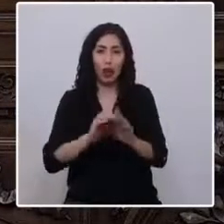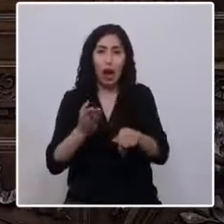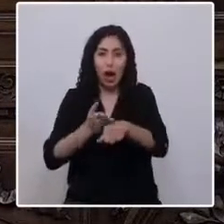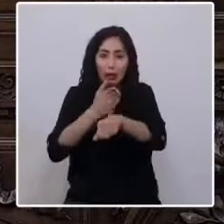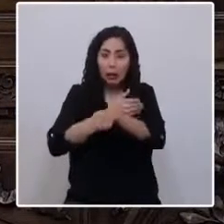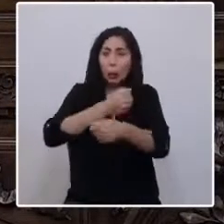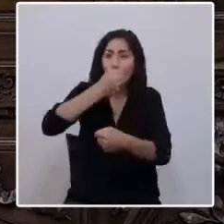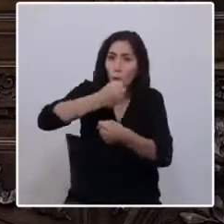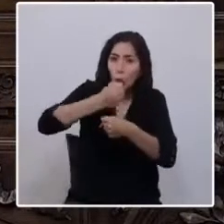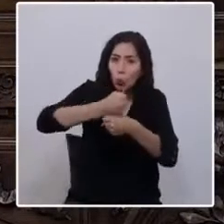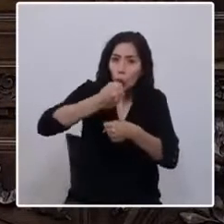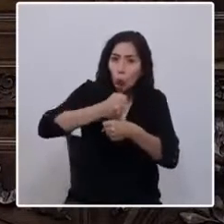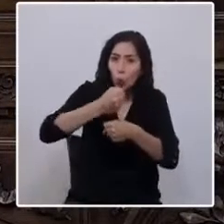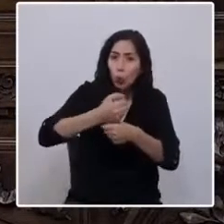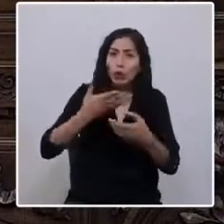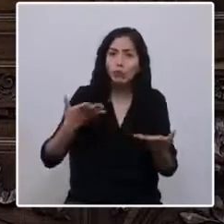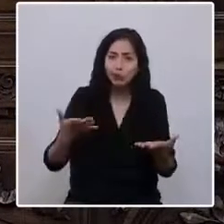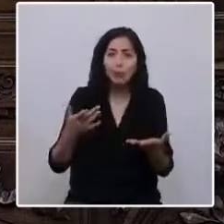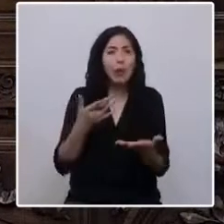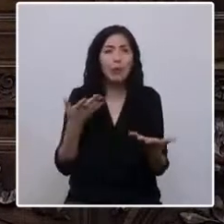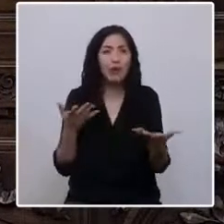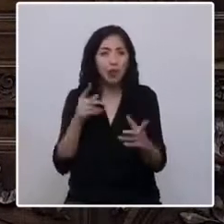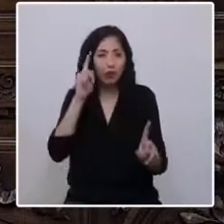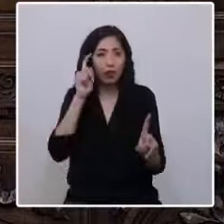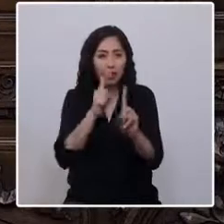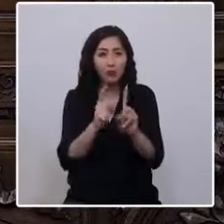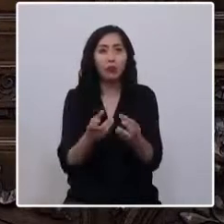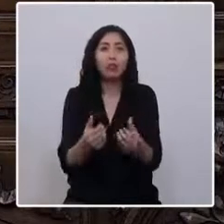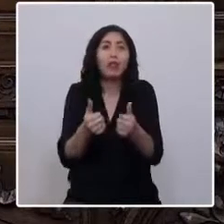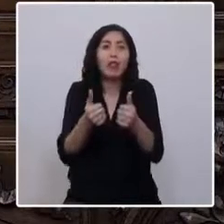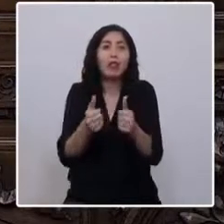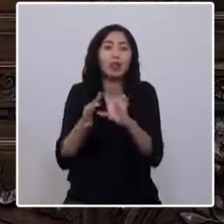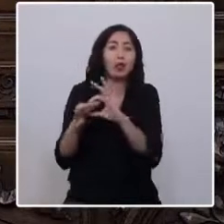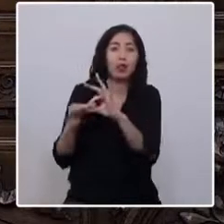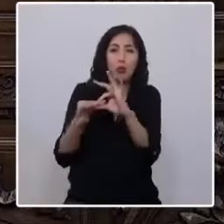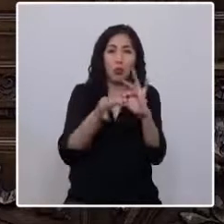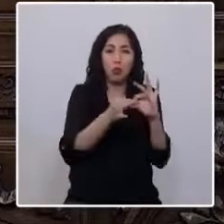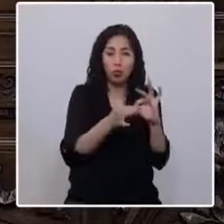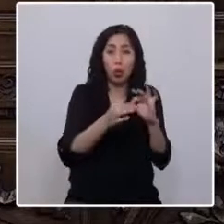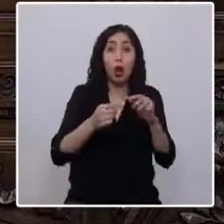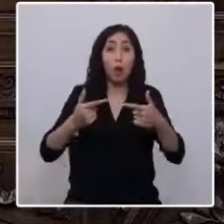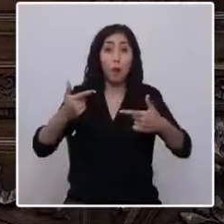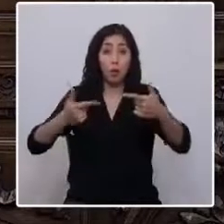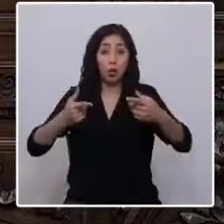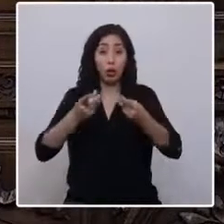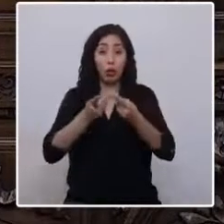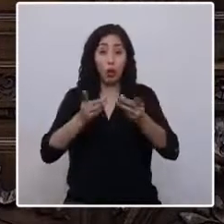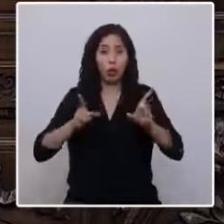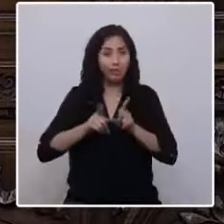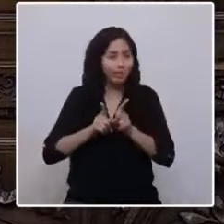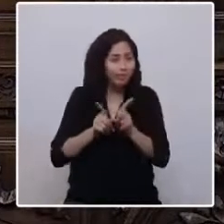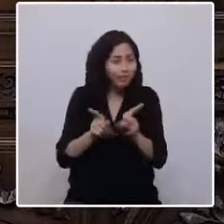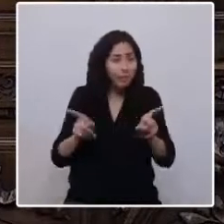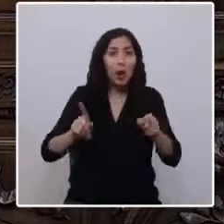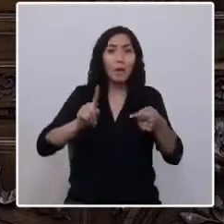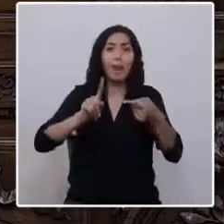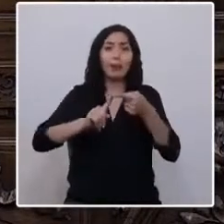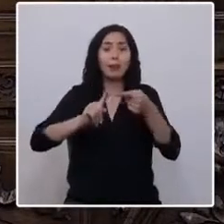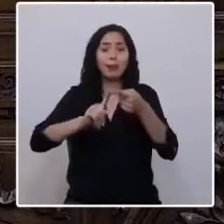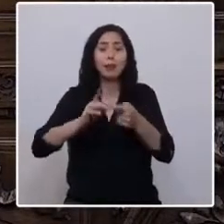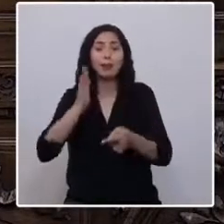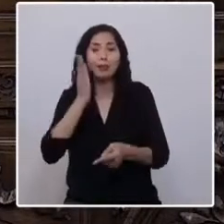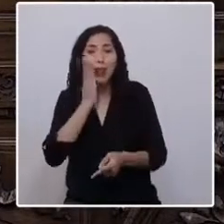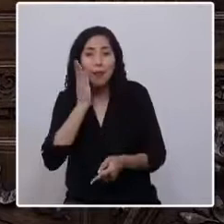trabajo en pos de un bienestar común, que solo una política democrática horizontal, participativa, amable y empática